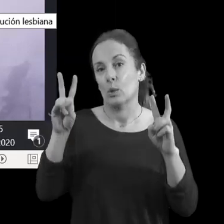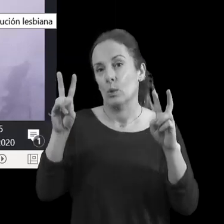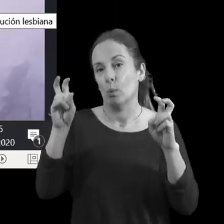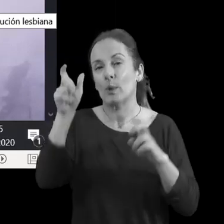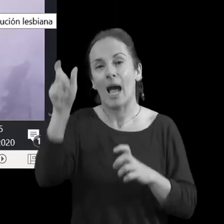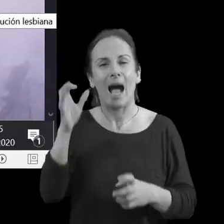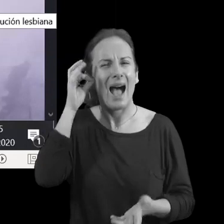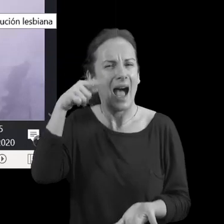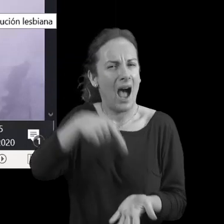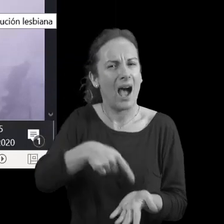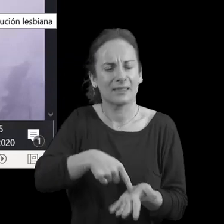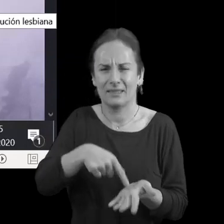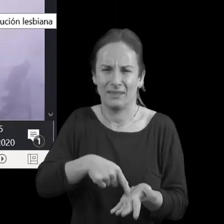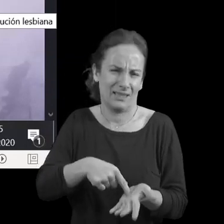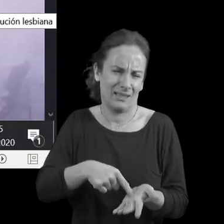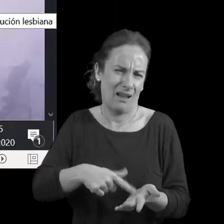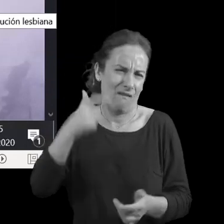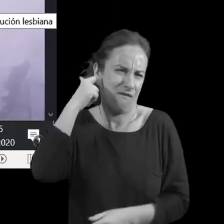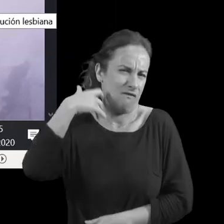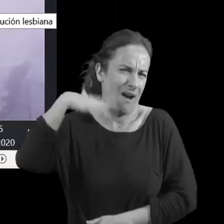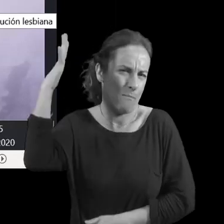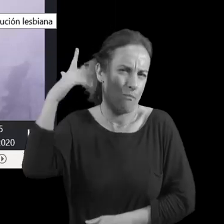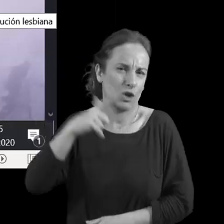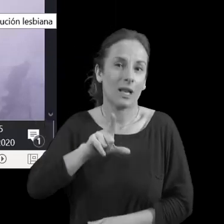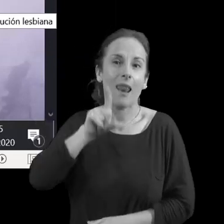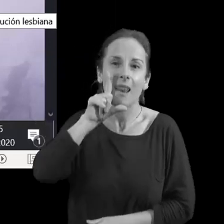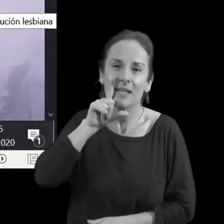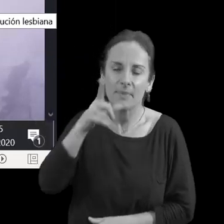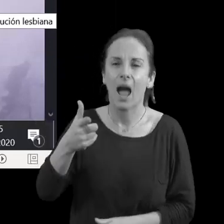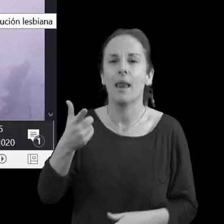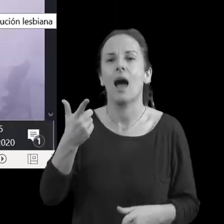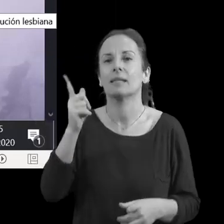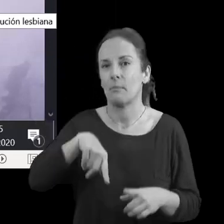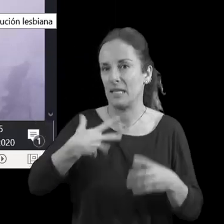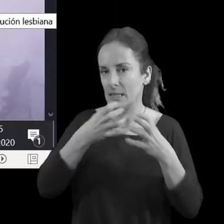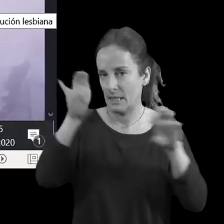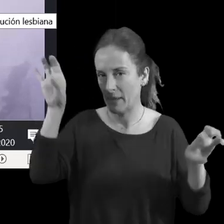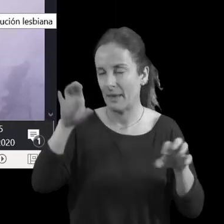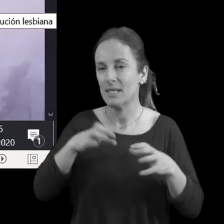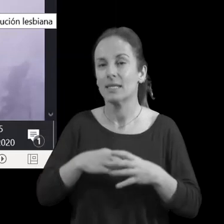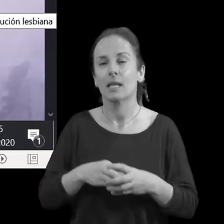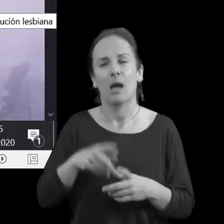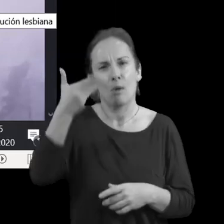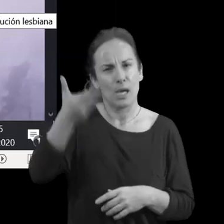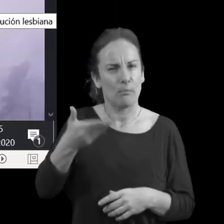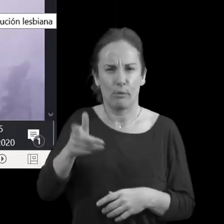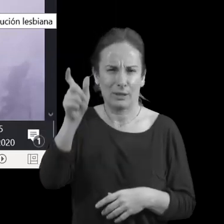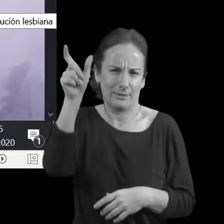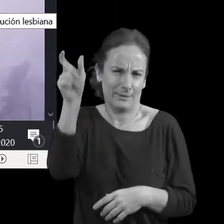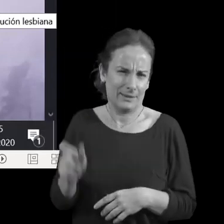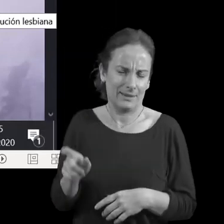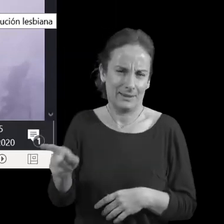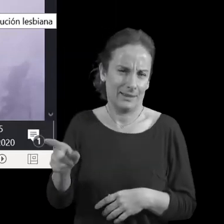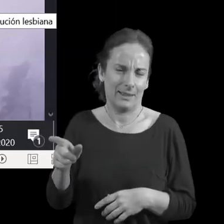Dolors Mayoral, lesbiana, separatista, que fue la pareja de Grete Lahmann, una figura clave del lesbianismo autónomo,